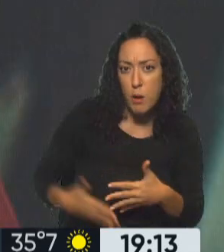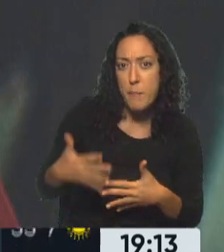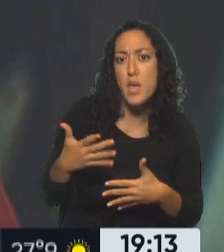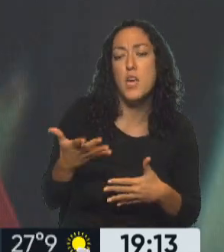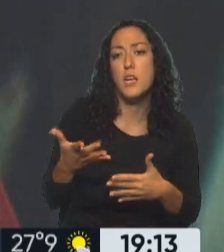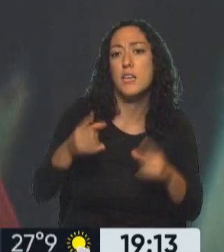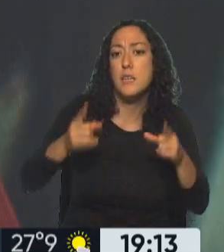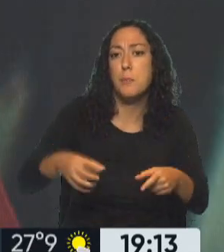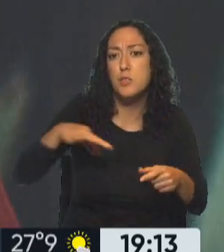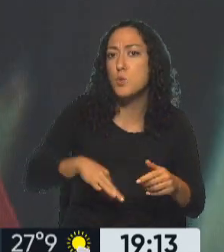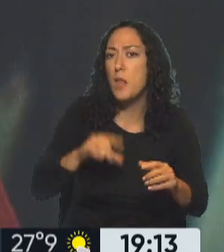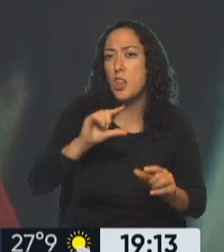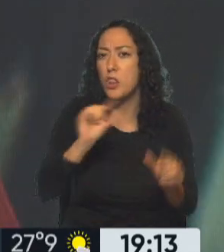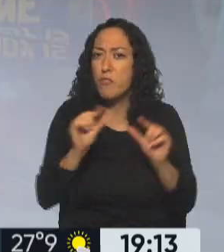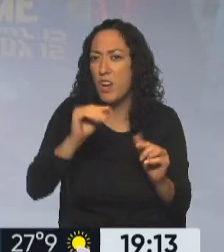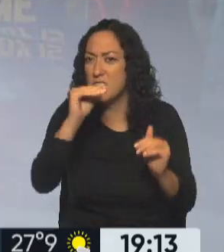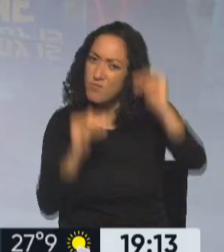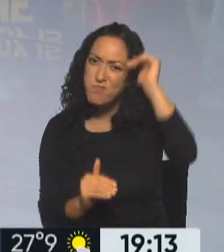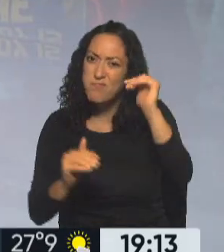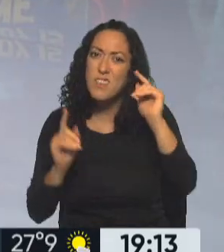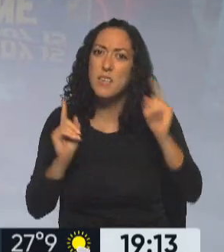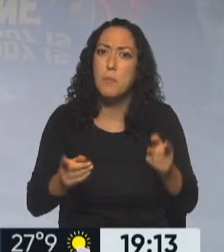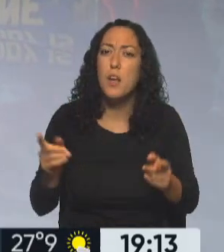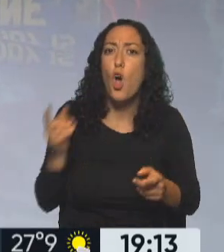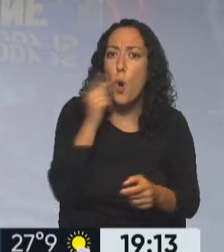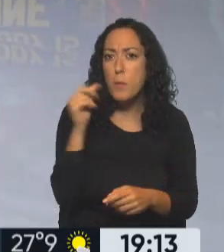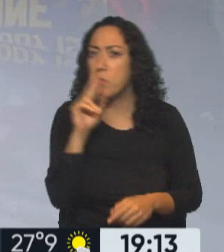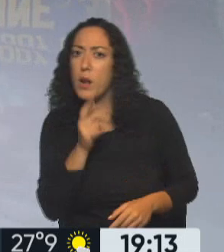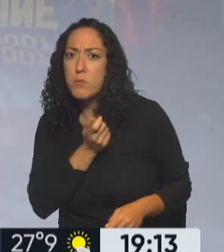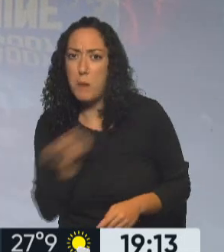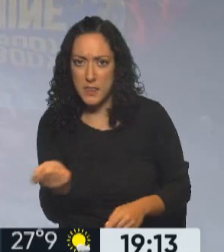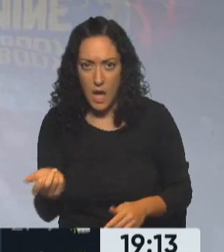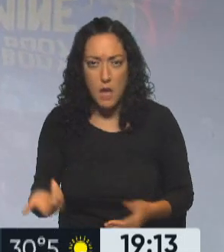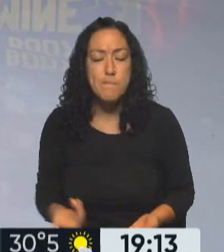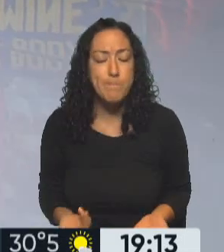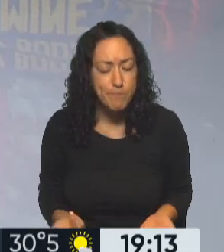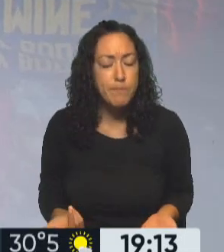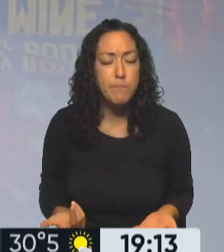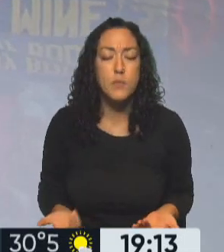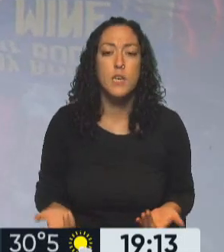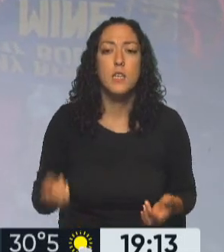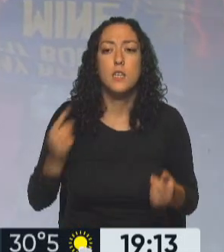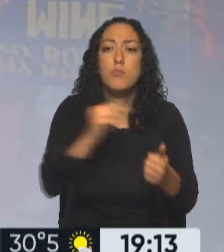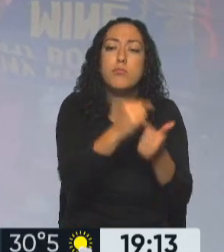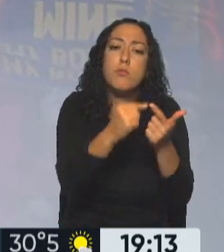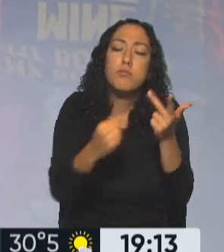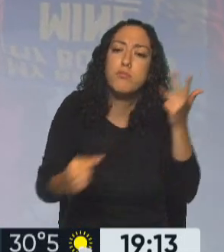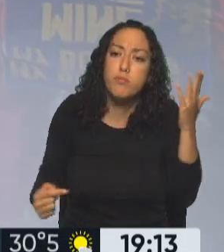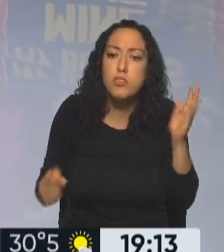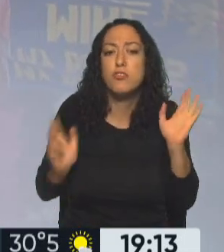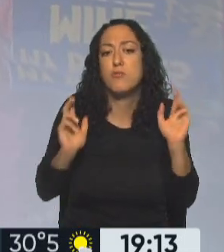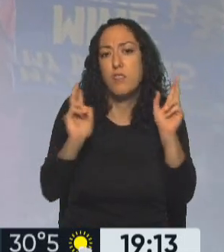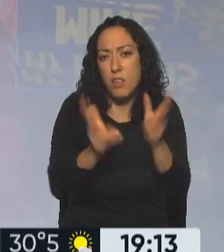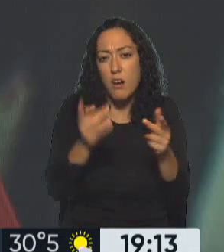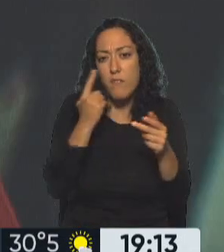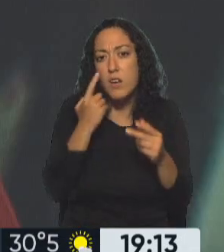la brecha salarial, pero también la tasa de femicidios. O sea, distintos componentes que los traje acá, los traigo, los tiro en sí. la mesa para